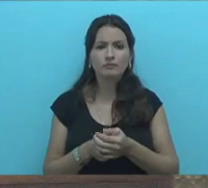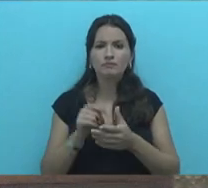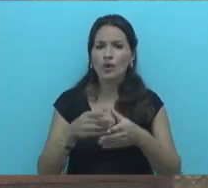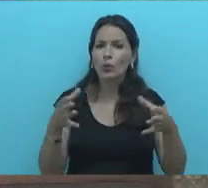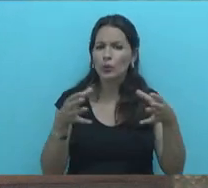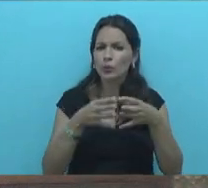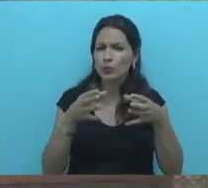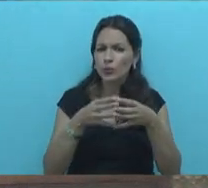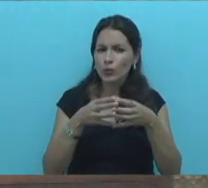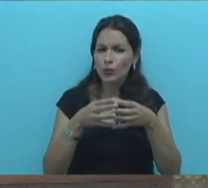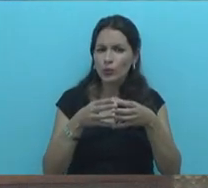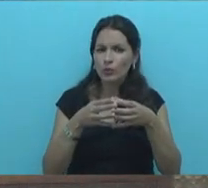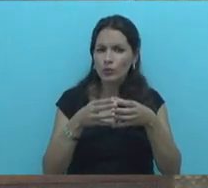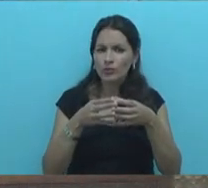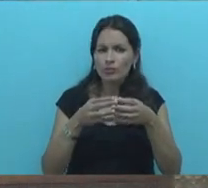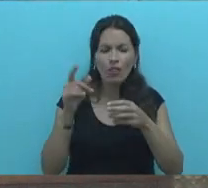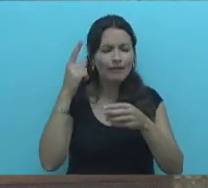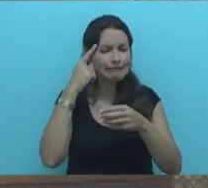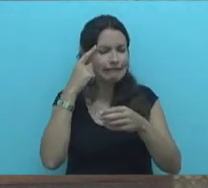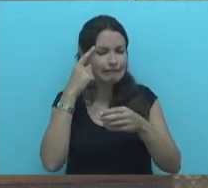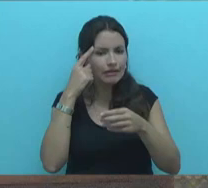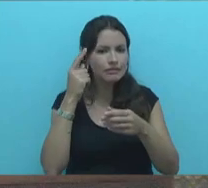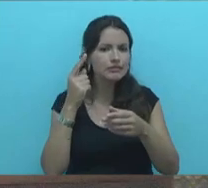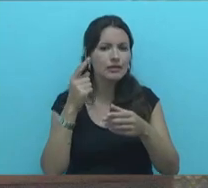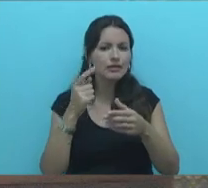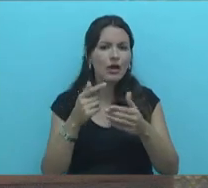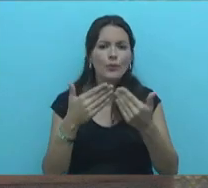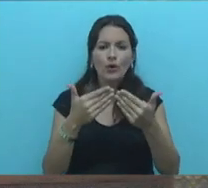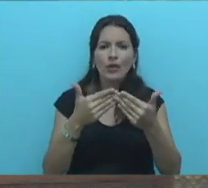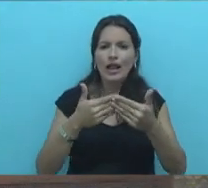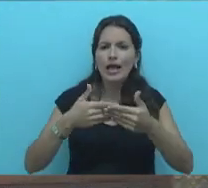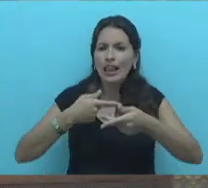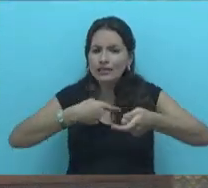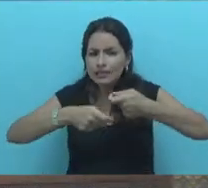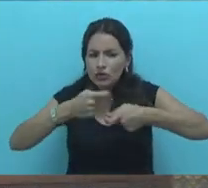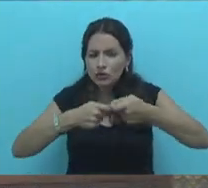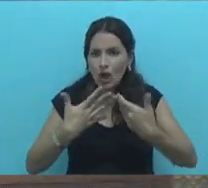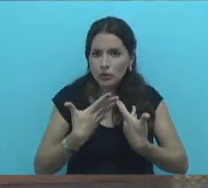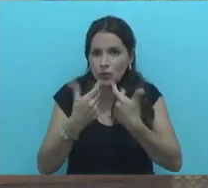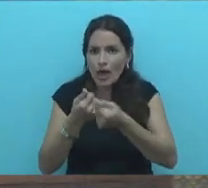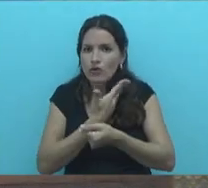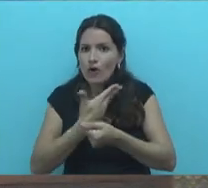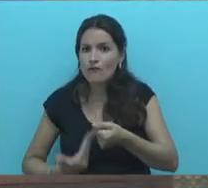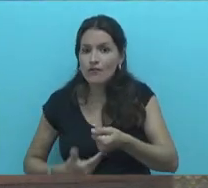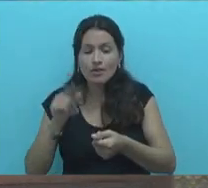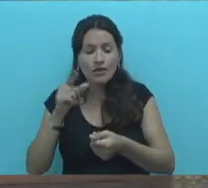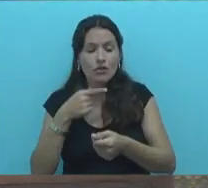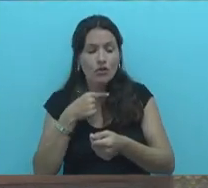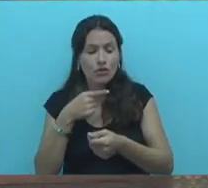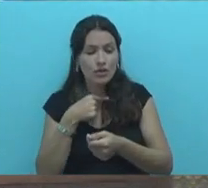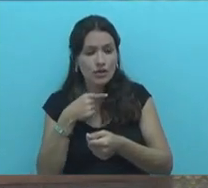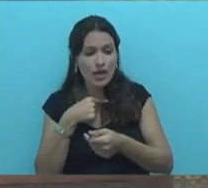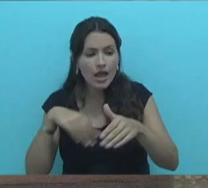de tareas de la dictadura reciclado en democracia, para hacer negocios a favor de un gobierno que quiere lugares